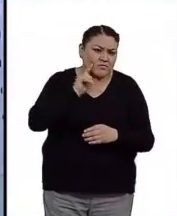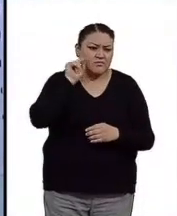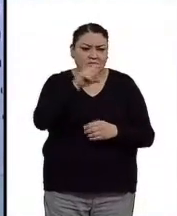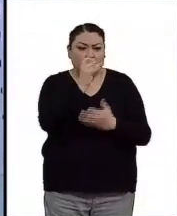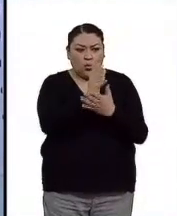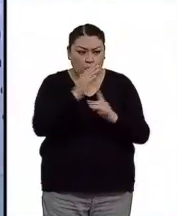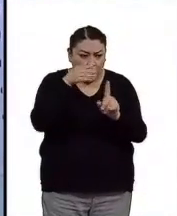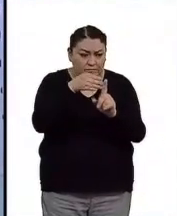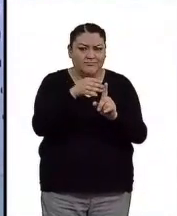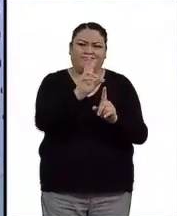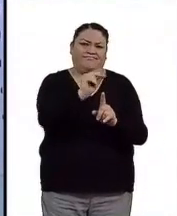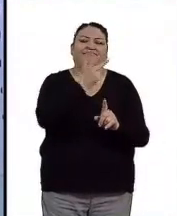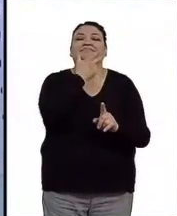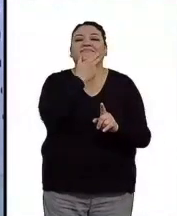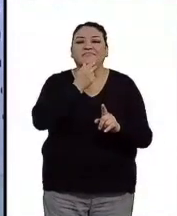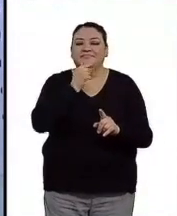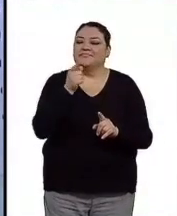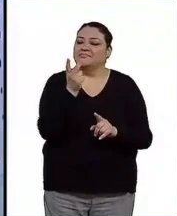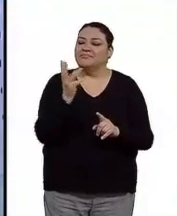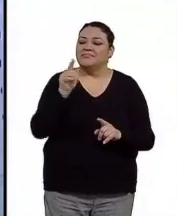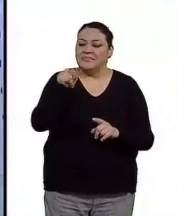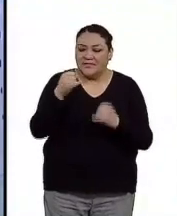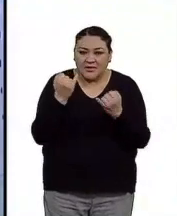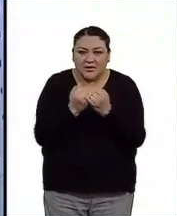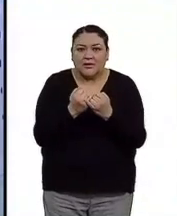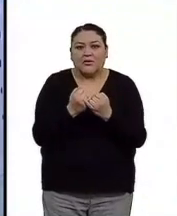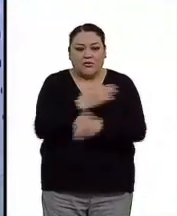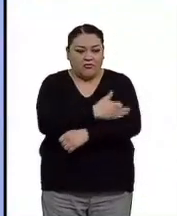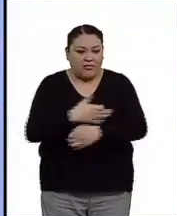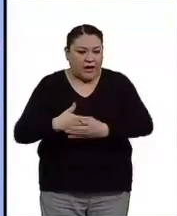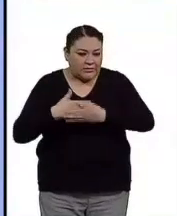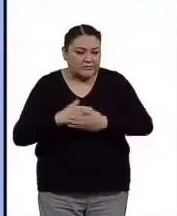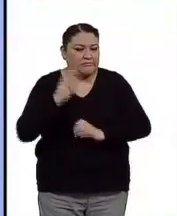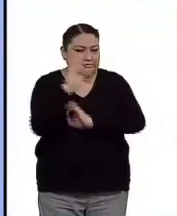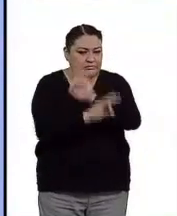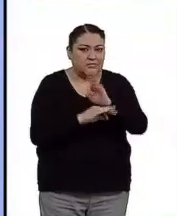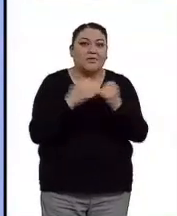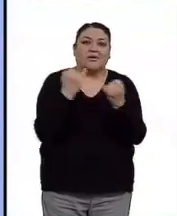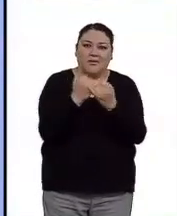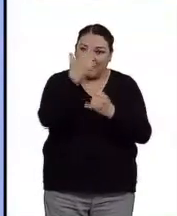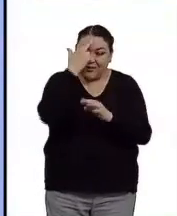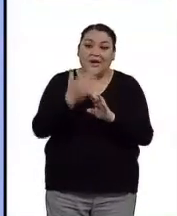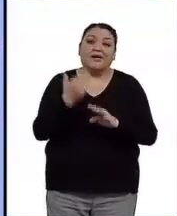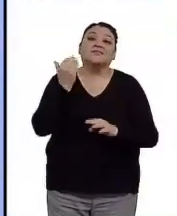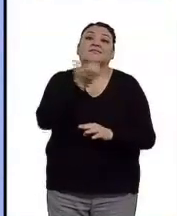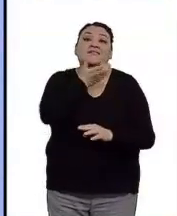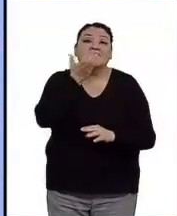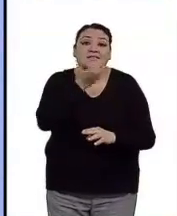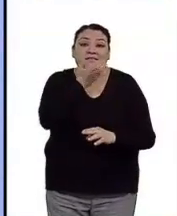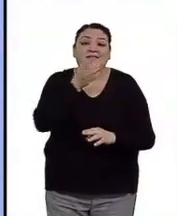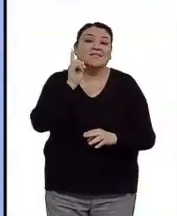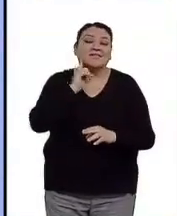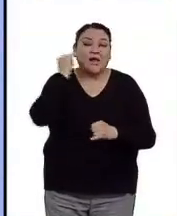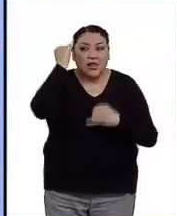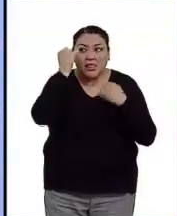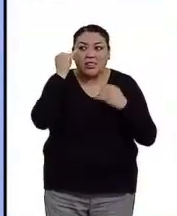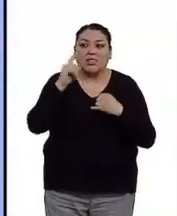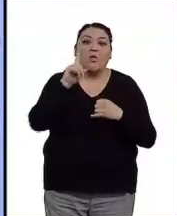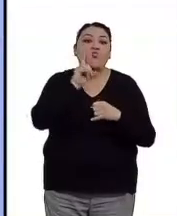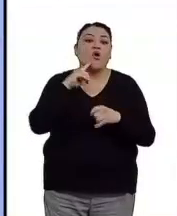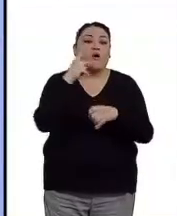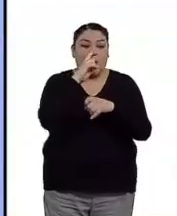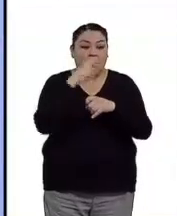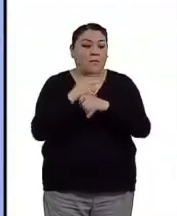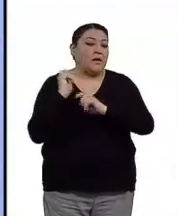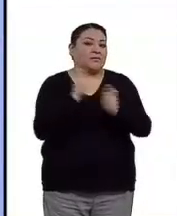una participación un hombre para pues, erradicar esta problemática que al final del día resulta en detrimento pues, de toda la sociedad. No sé si